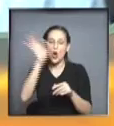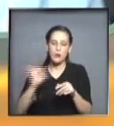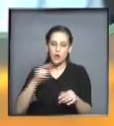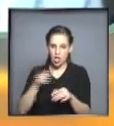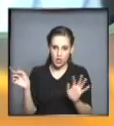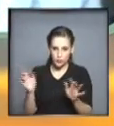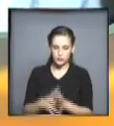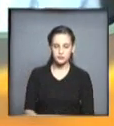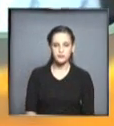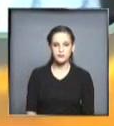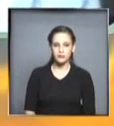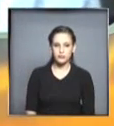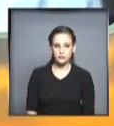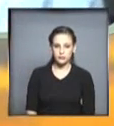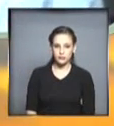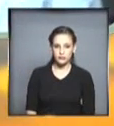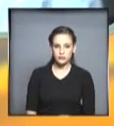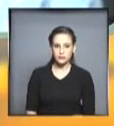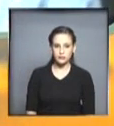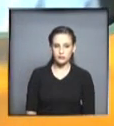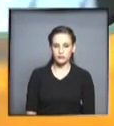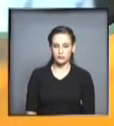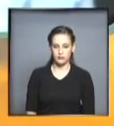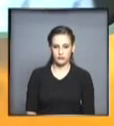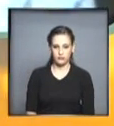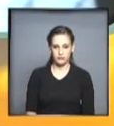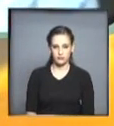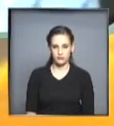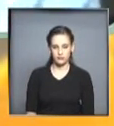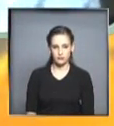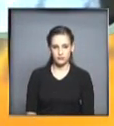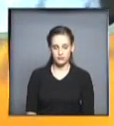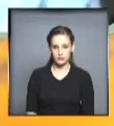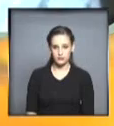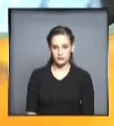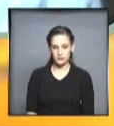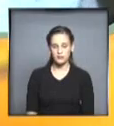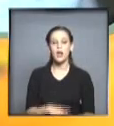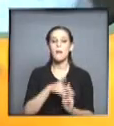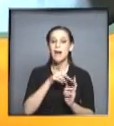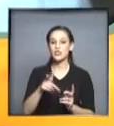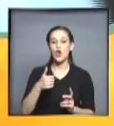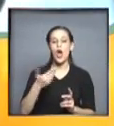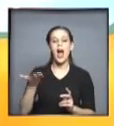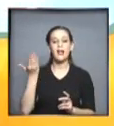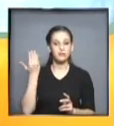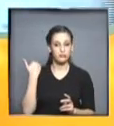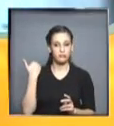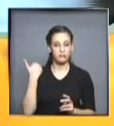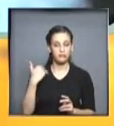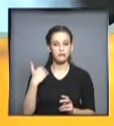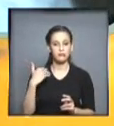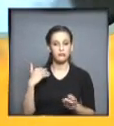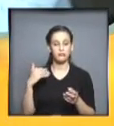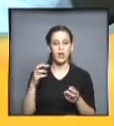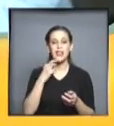se trasladó el tema a otros ámbitos. El tema, ¿no?, se fue a otro punto, pero sí, digamos, creo que yo he militado casi de